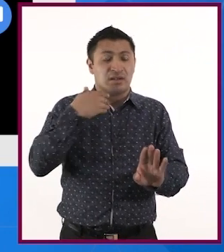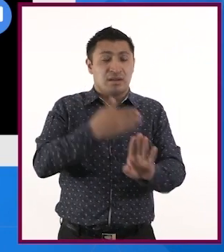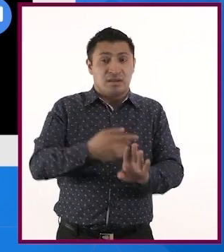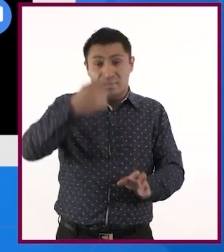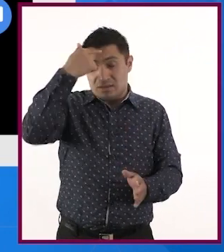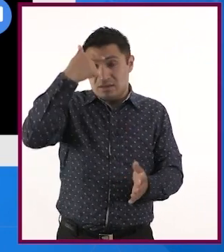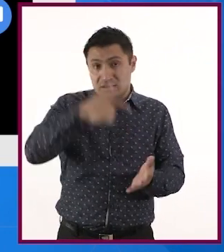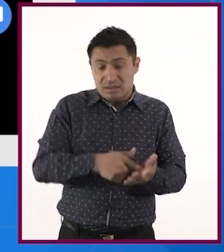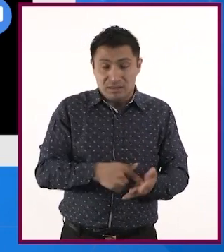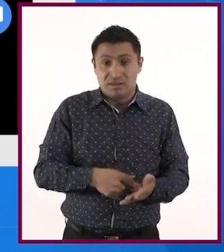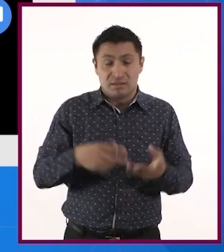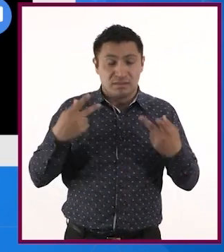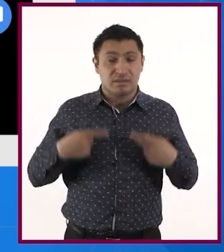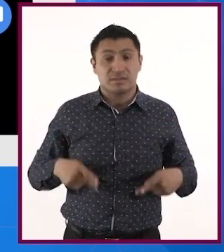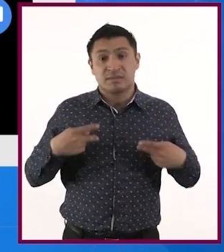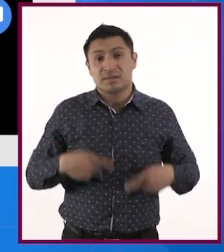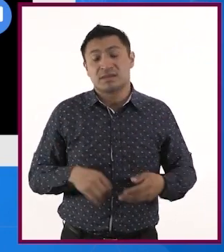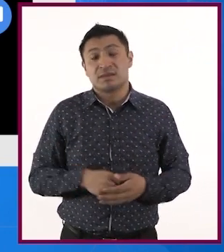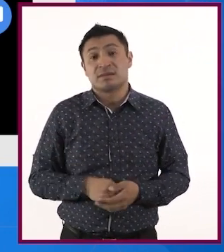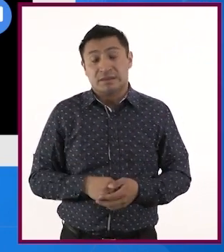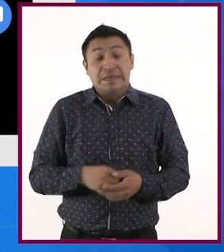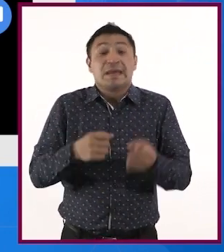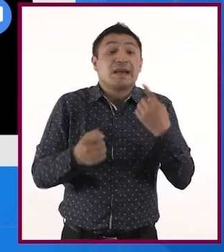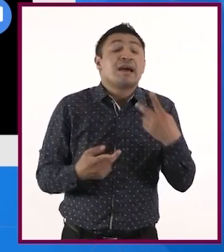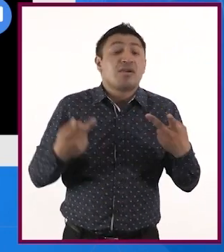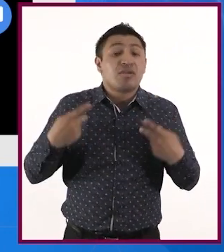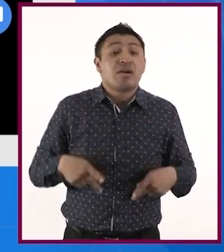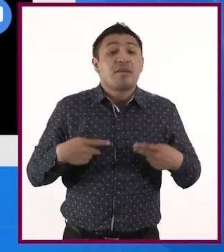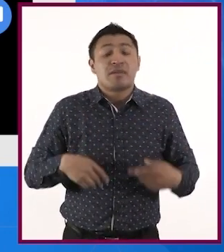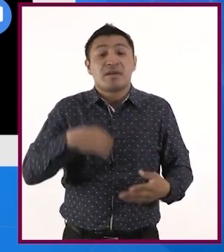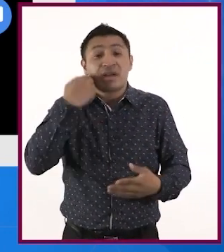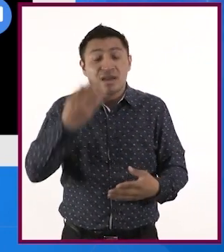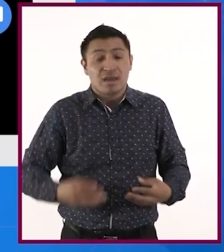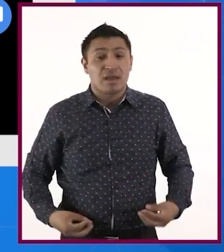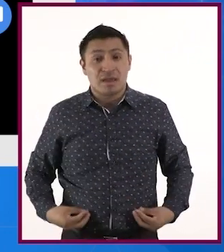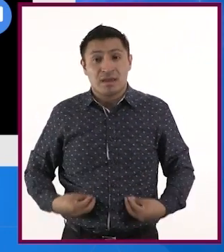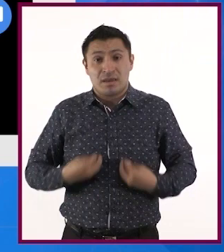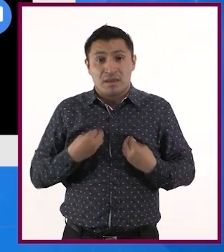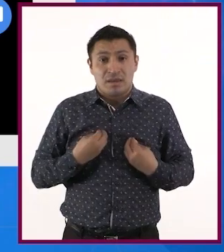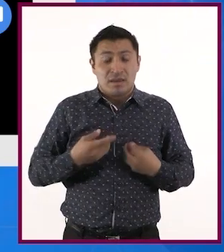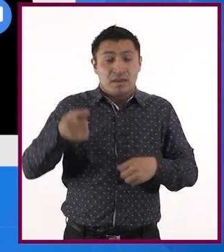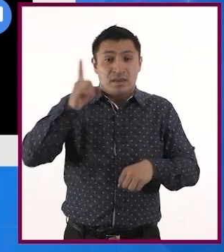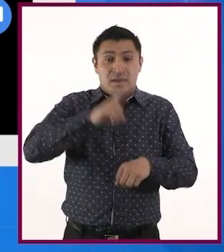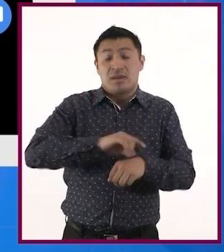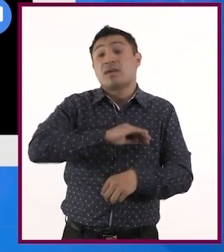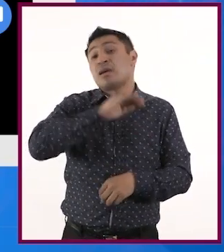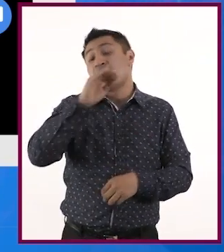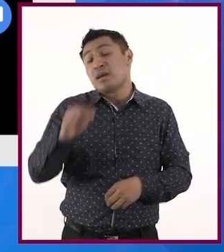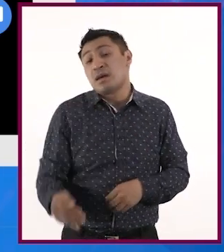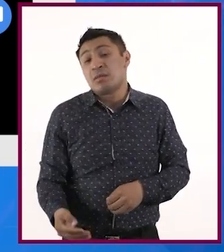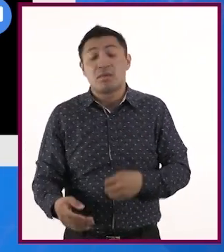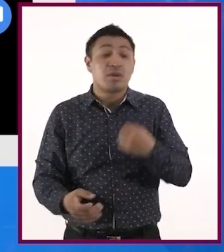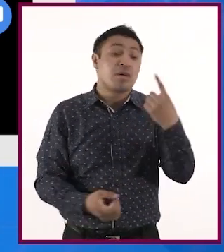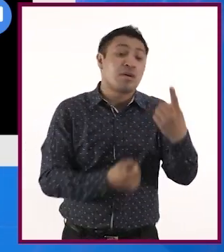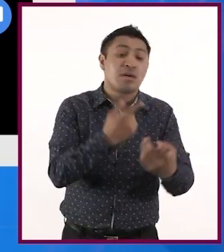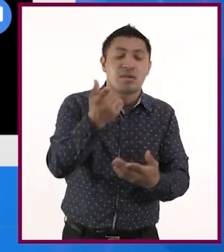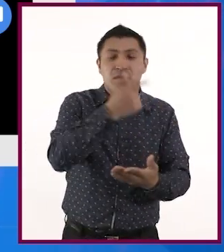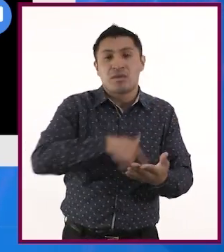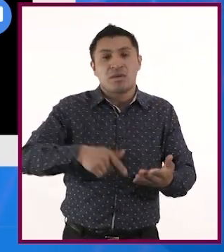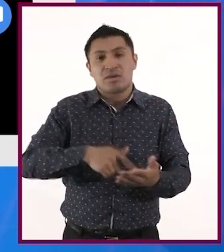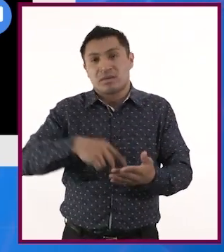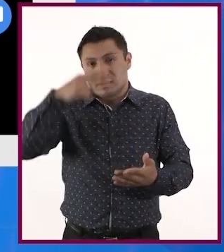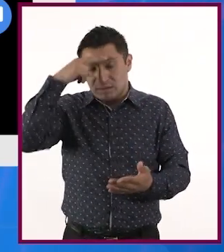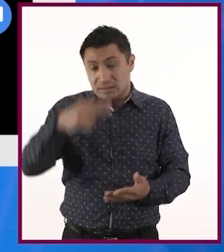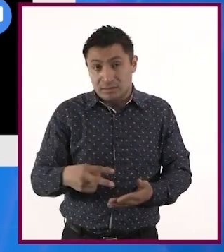los no creyentes. Hay personas quienes quieren vivir un día de muerto en algunos sitios de